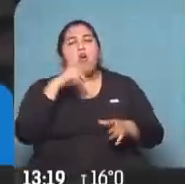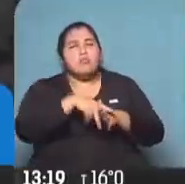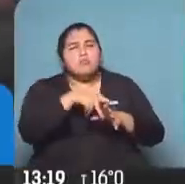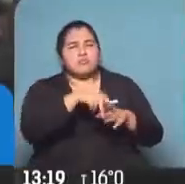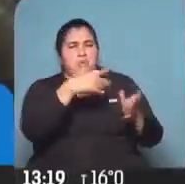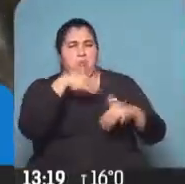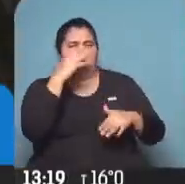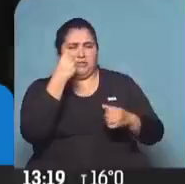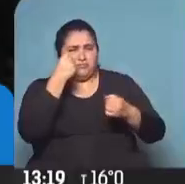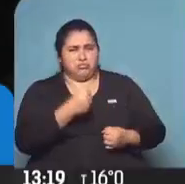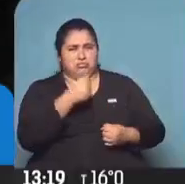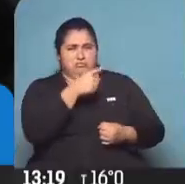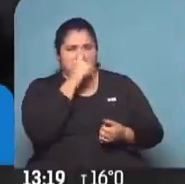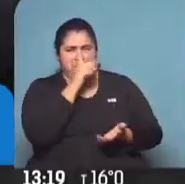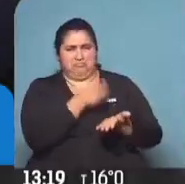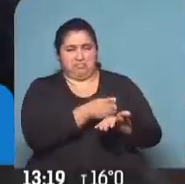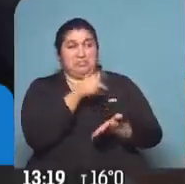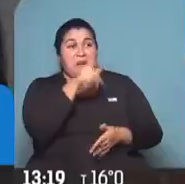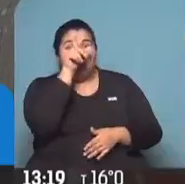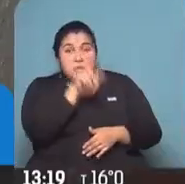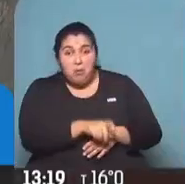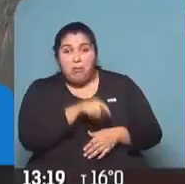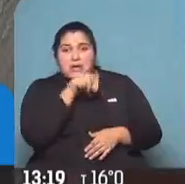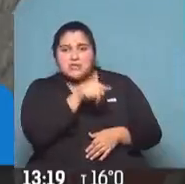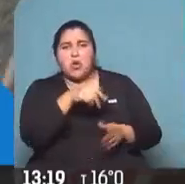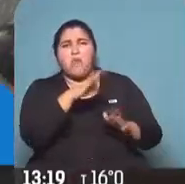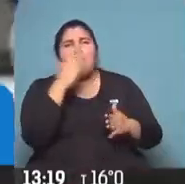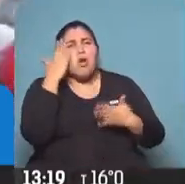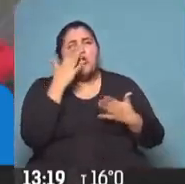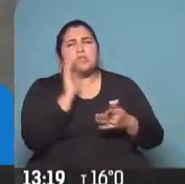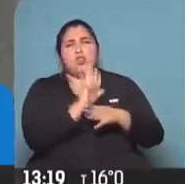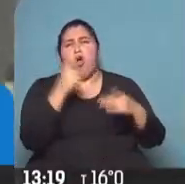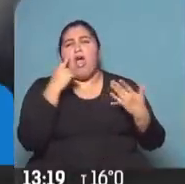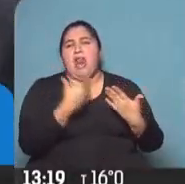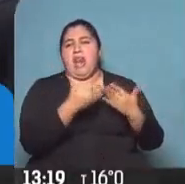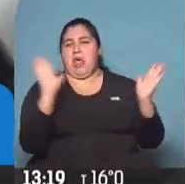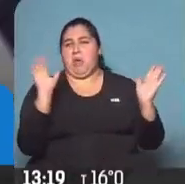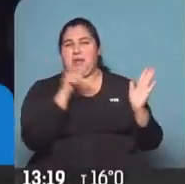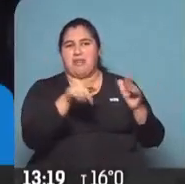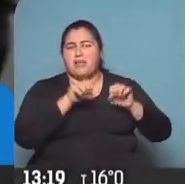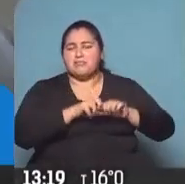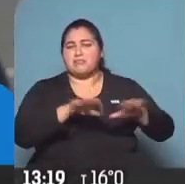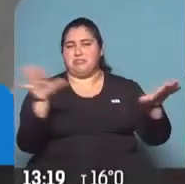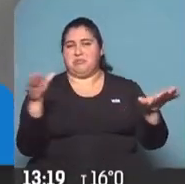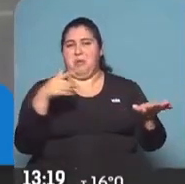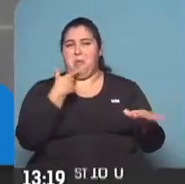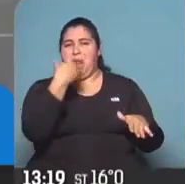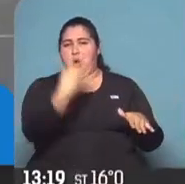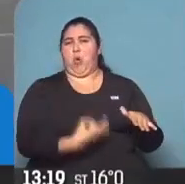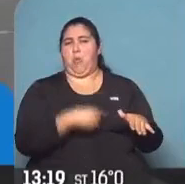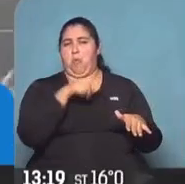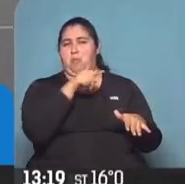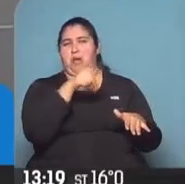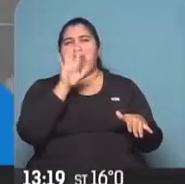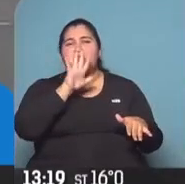sentando al bar es algo crucial y lo de verdad ningún salváis algún viniendo de su glorioso